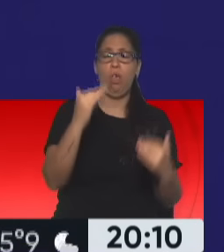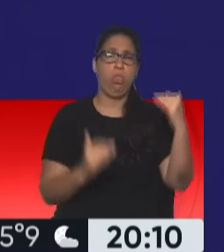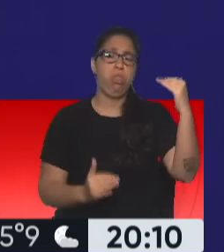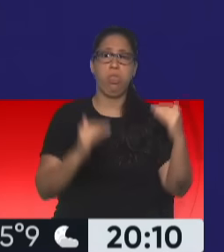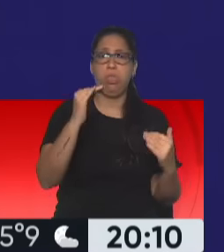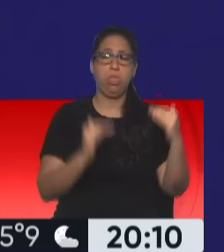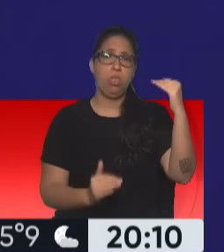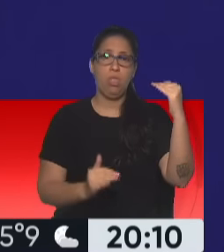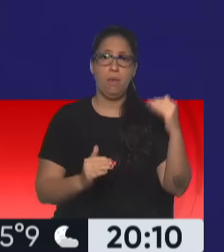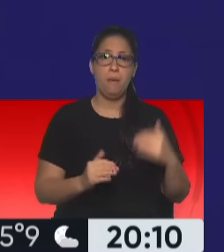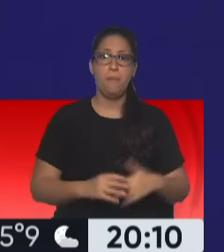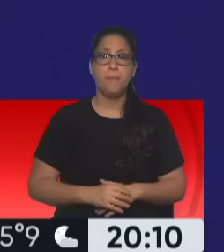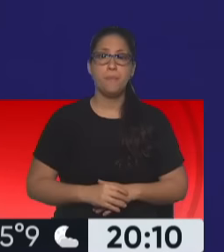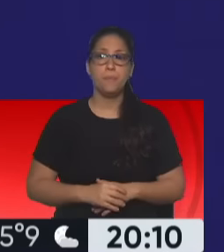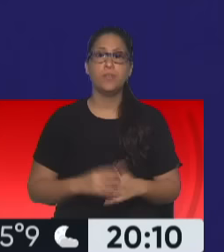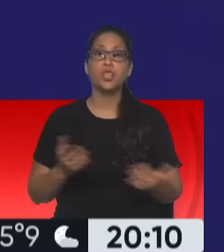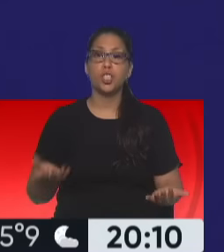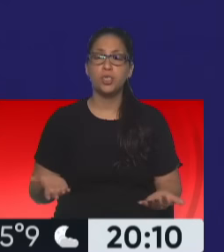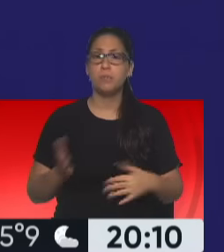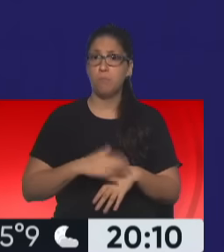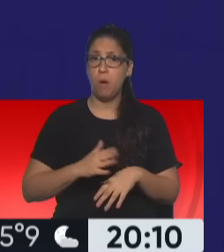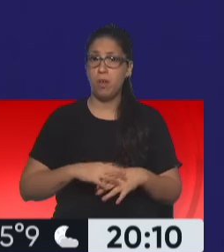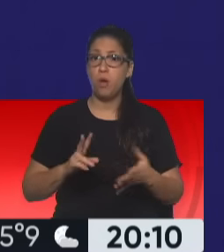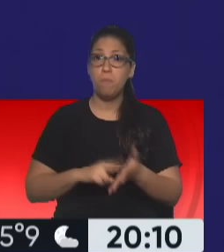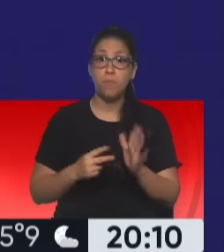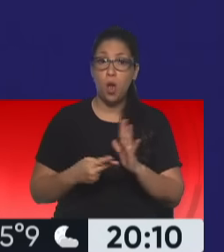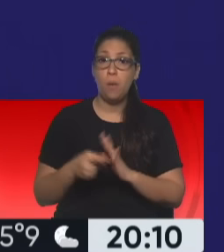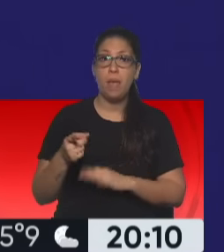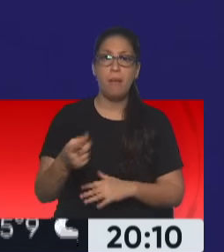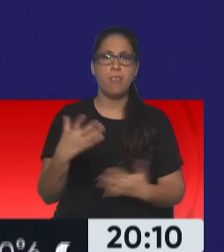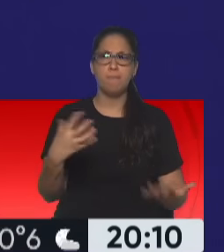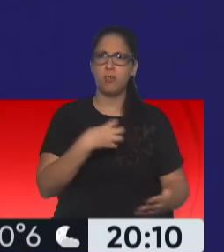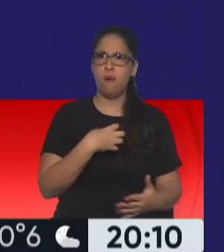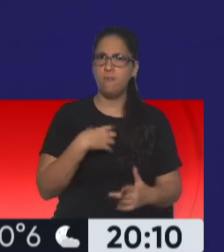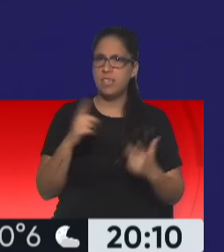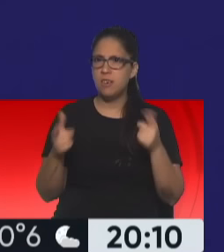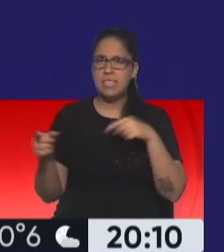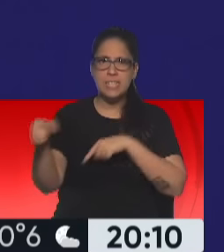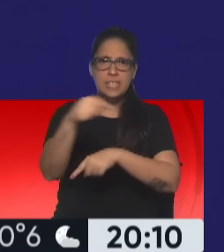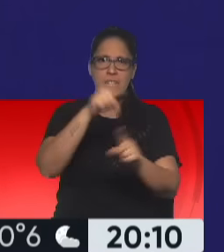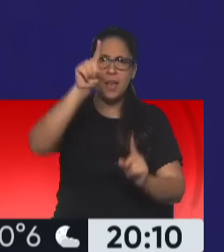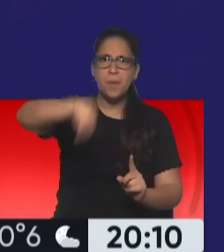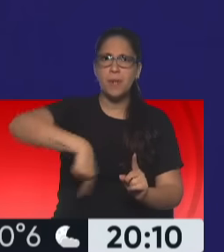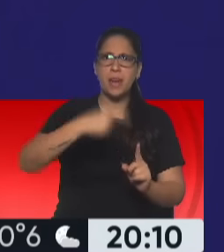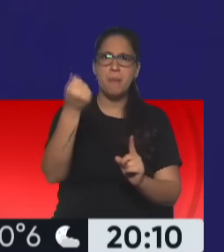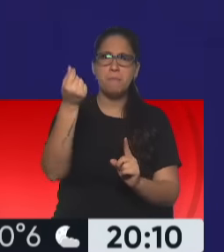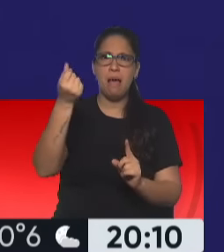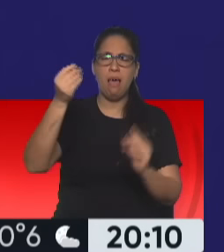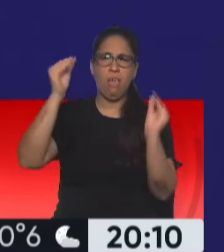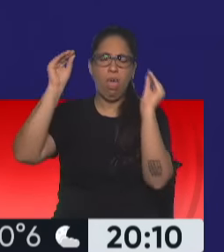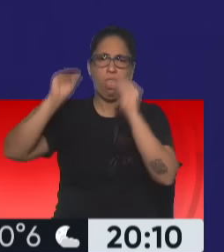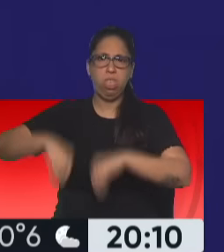Por lo tanto, cuando afloraba el problema de la crisis de confianza, caía la demanda de dinero, compraban